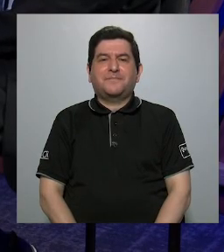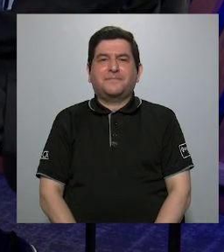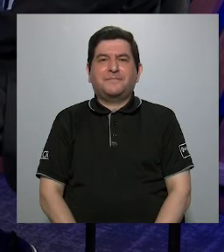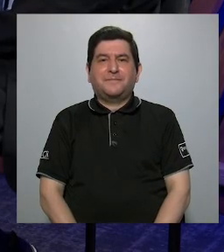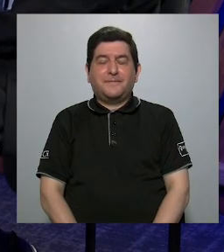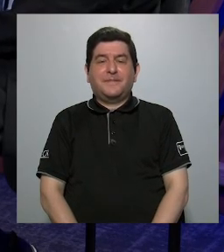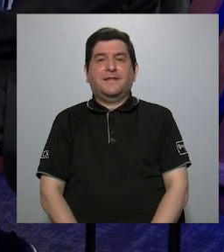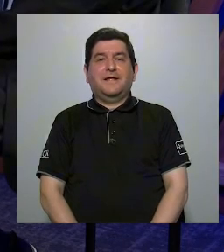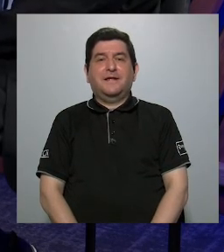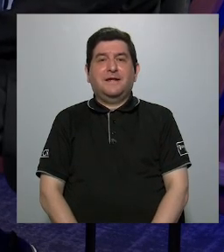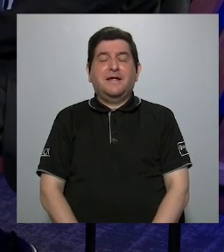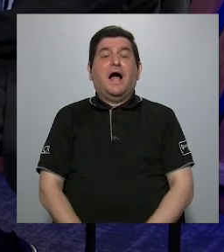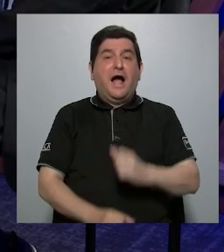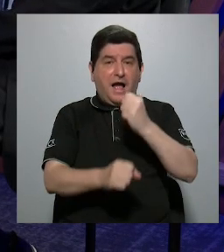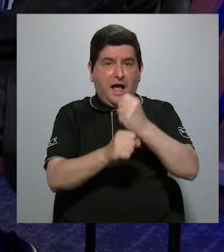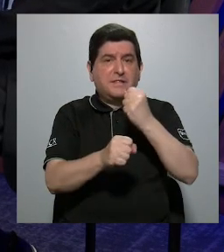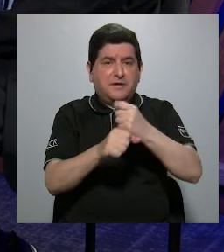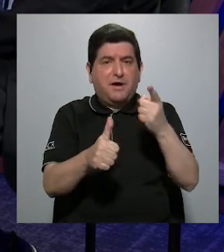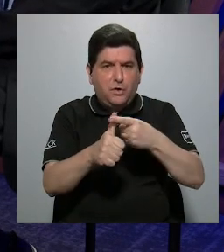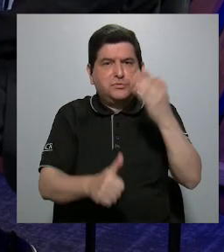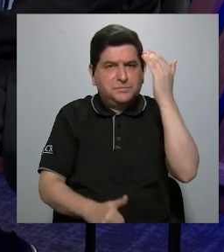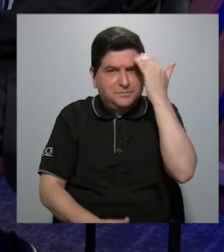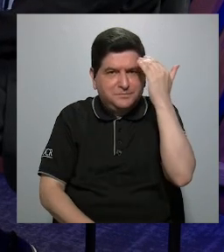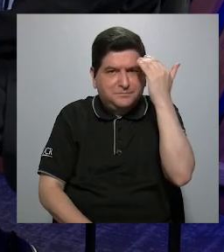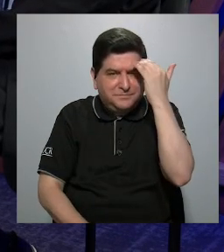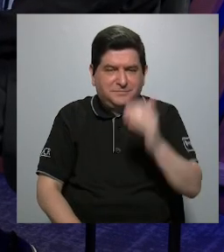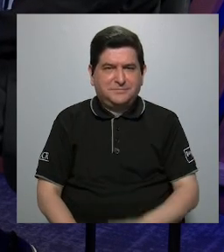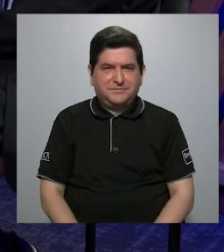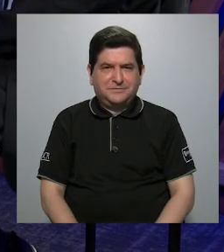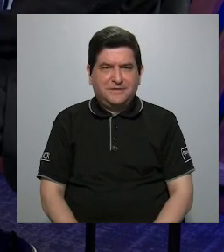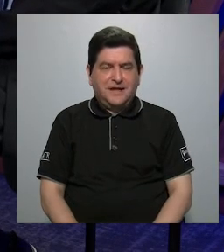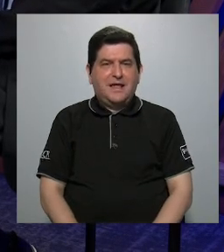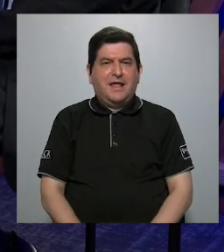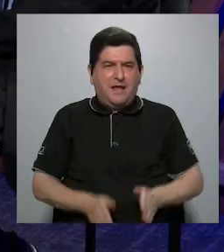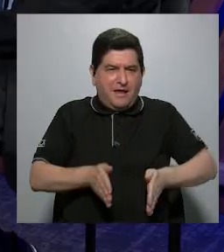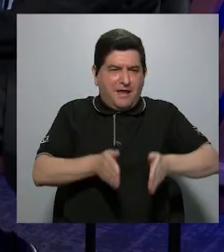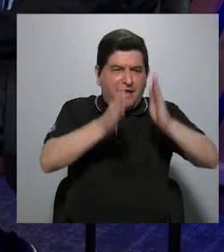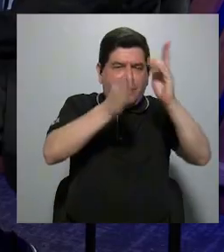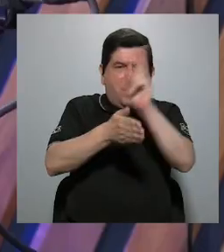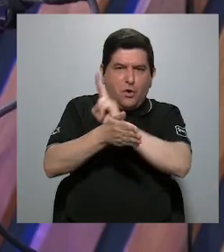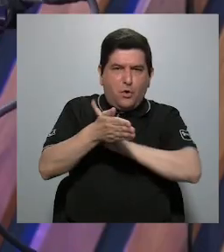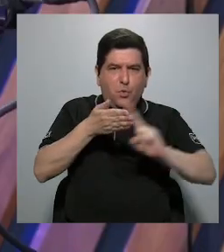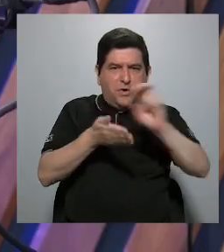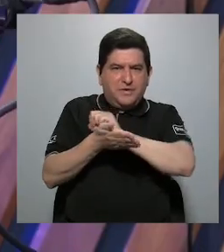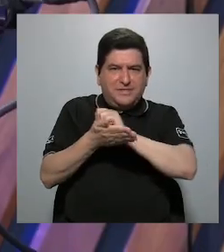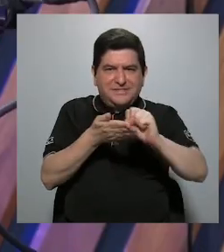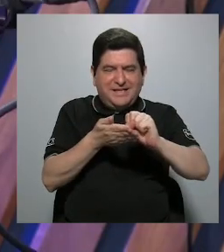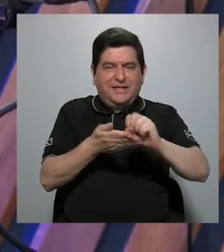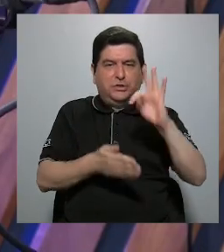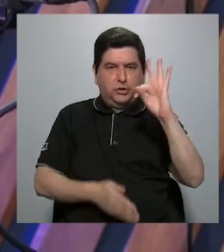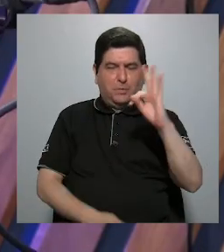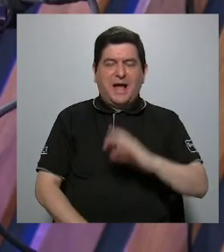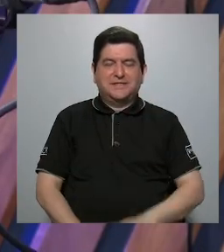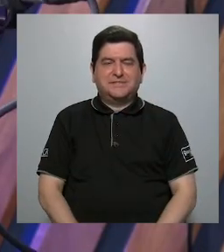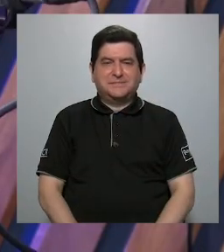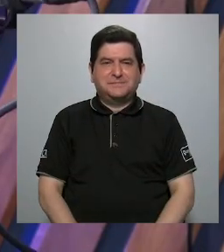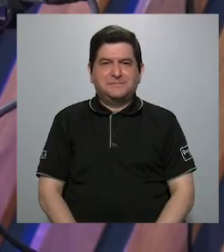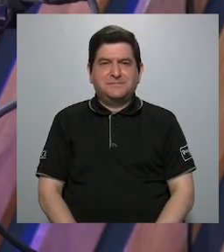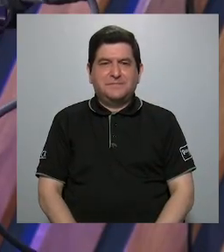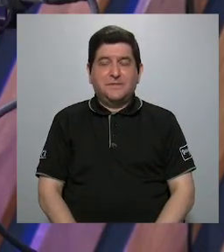En esos trabajos, para conocer primero entonces ese edificio de la Universidad de Santo